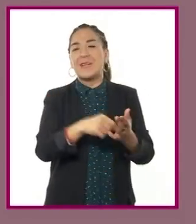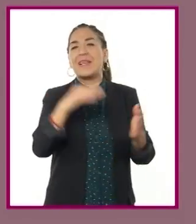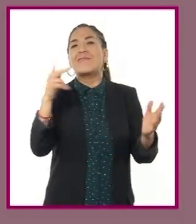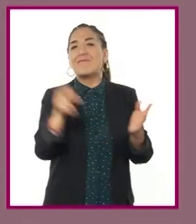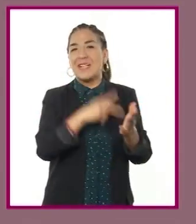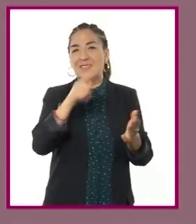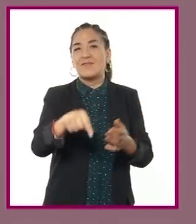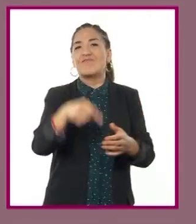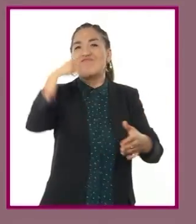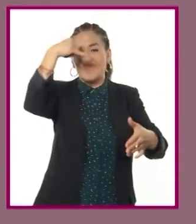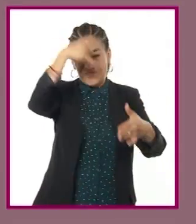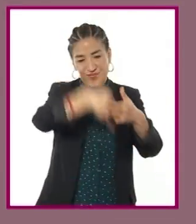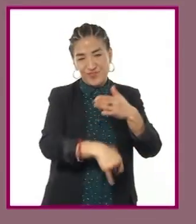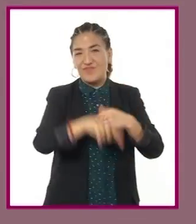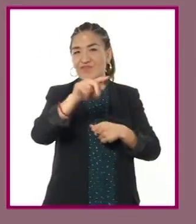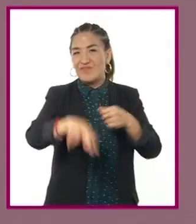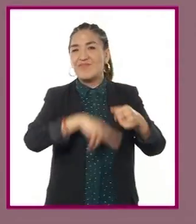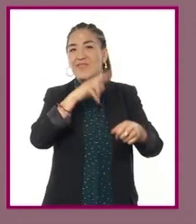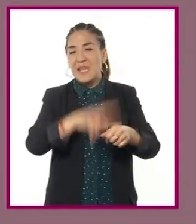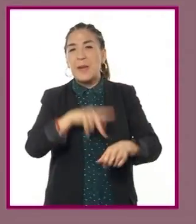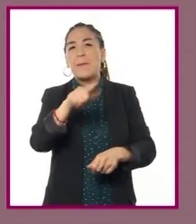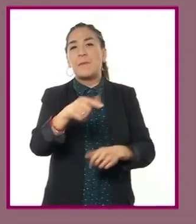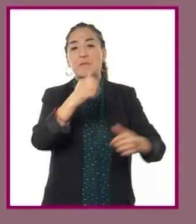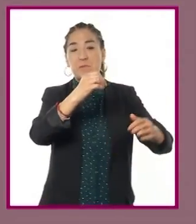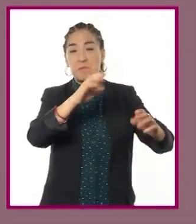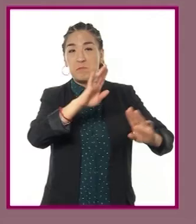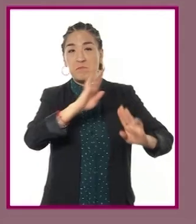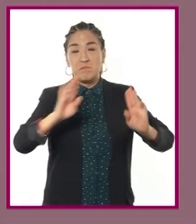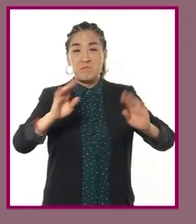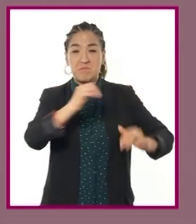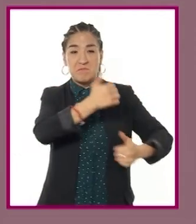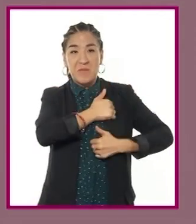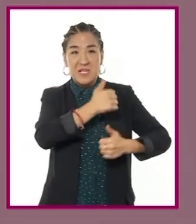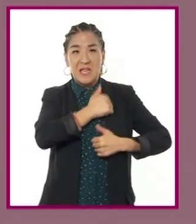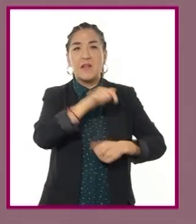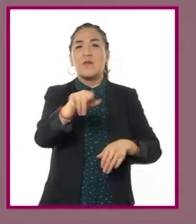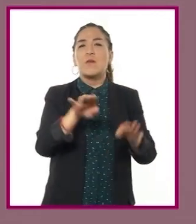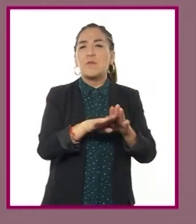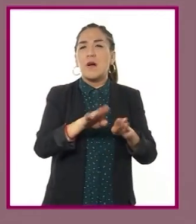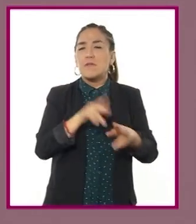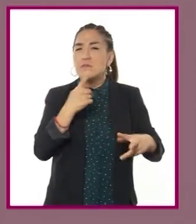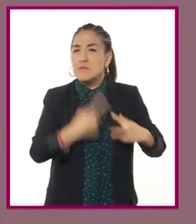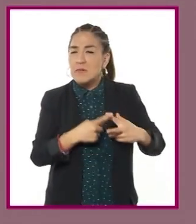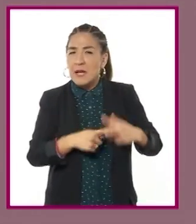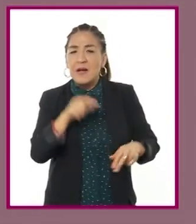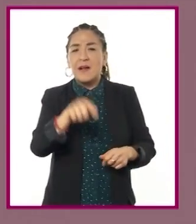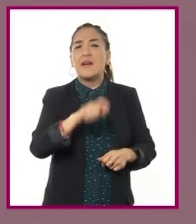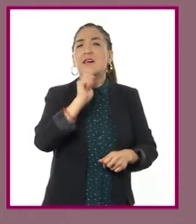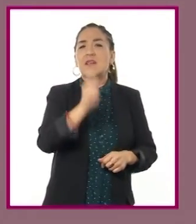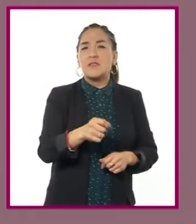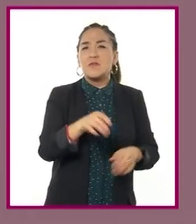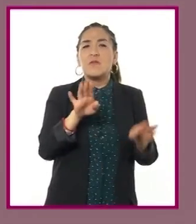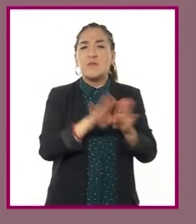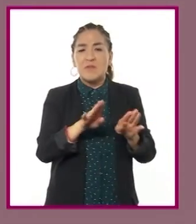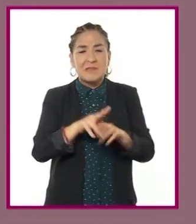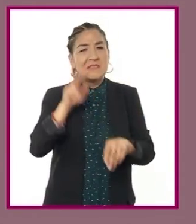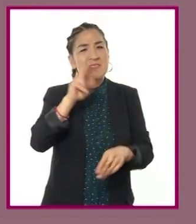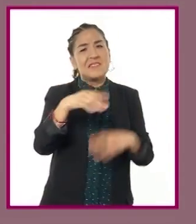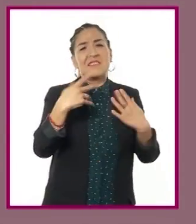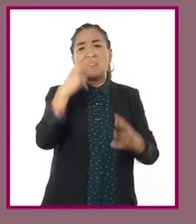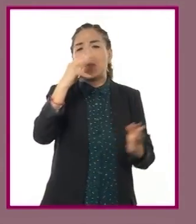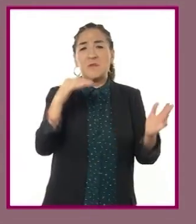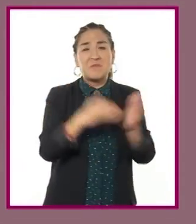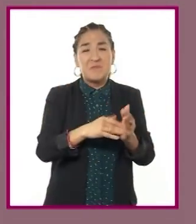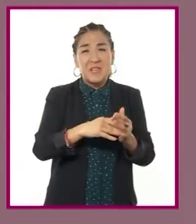natural. Por otro lado, un comando militar fue enviado a tomar lecturas en la base de la planta. Se registró un astronómico nivel de